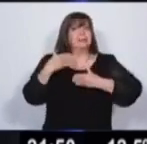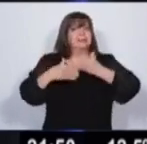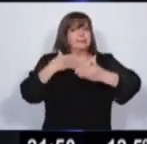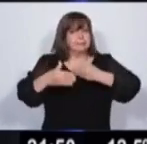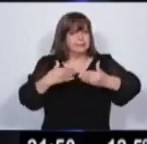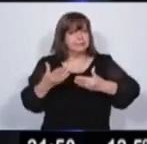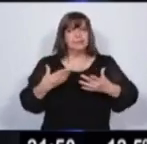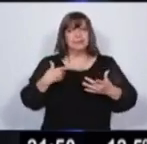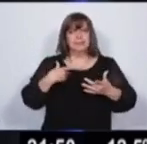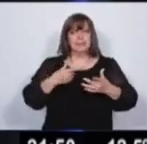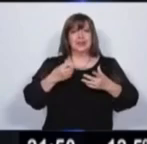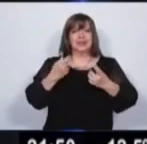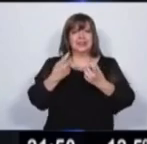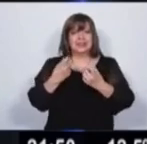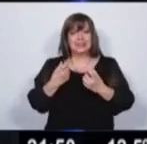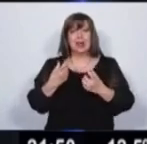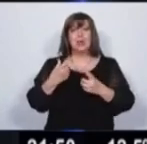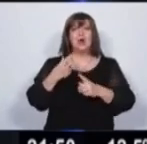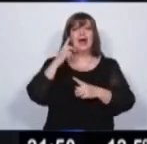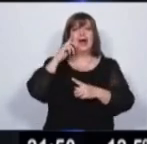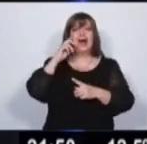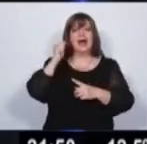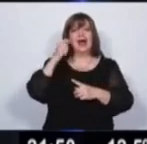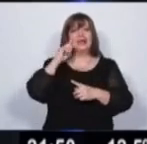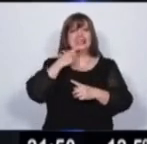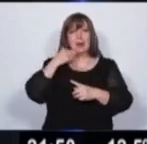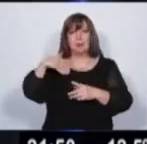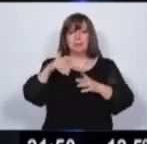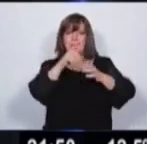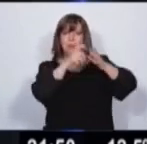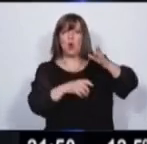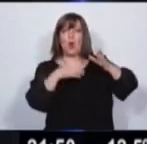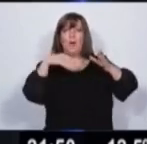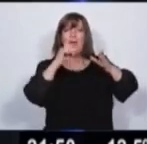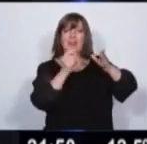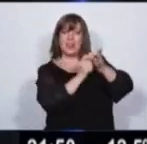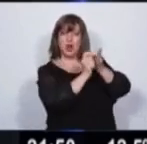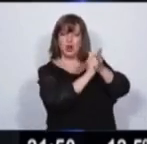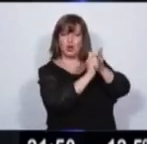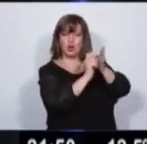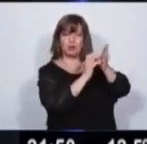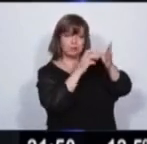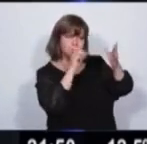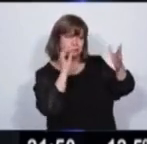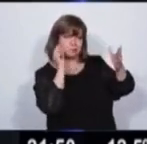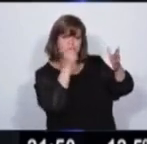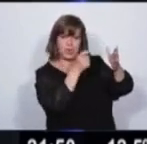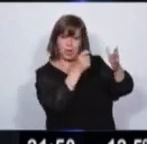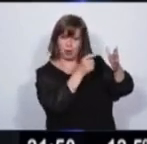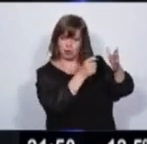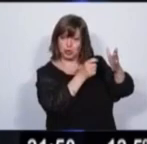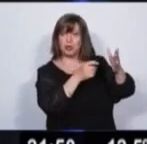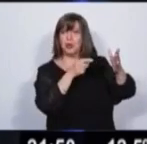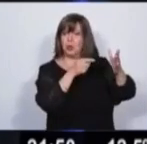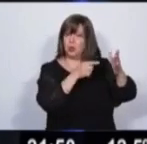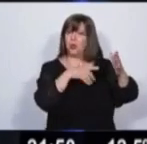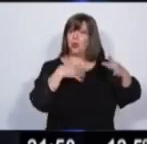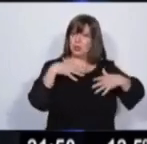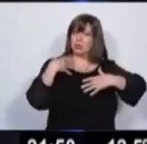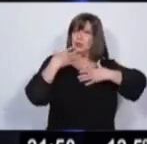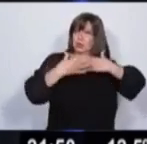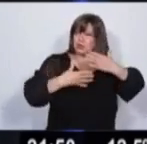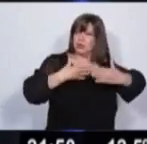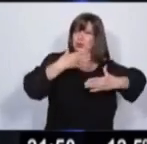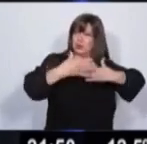Macro y micro medidores para que aissan no pierda más agua y necesitamos vivienda esos son motores grandísimos de la economía